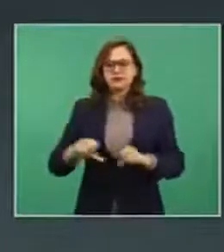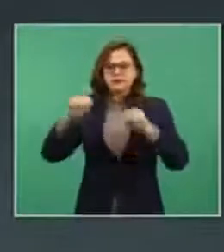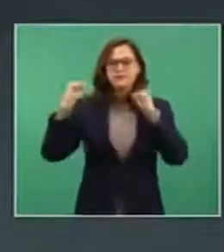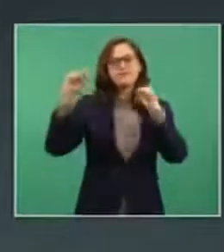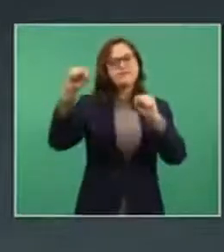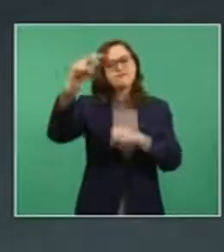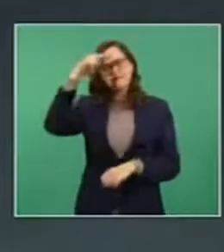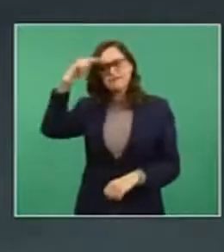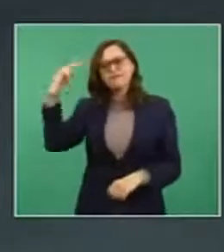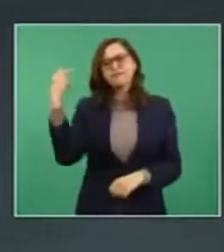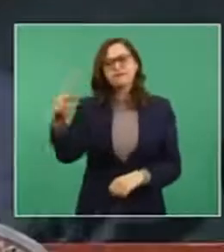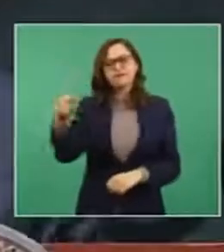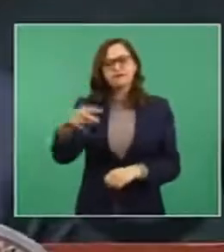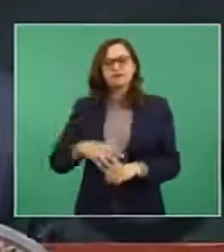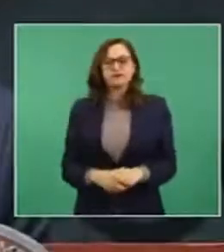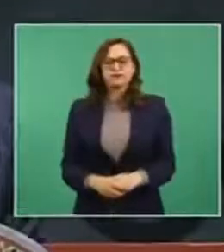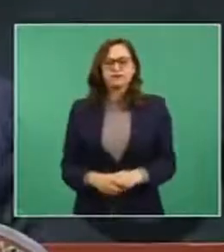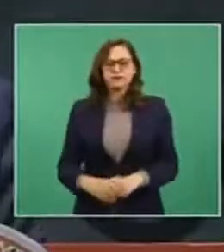¡Viva México!